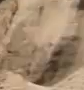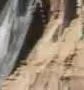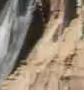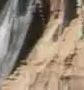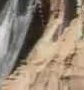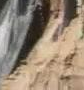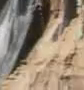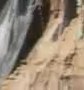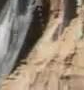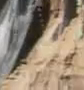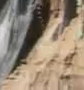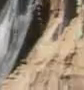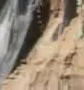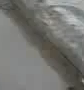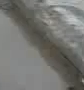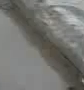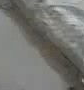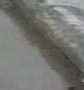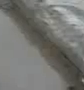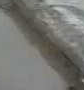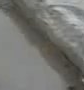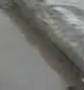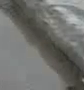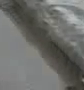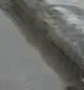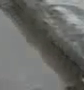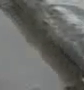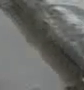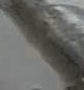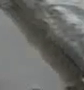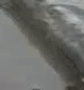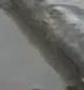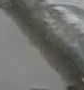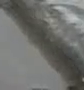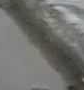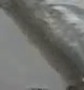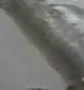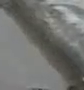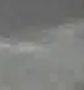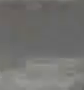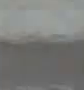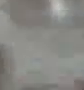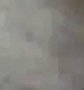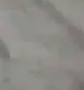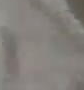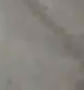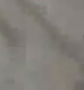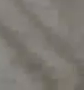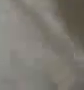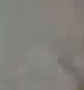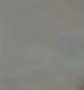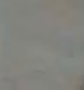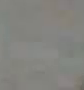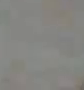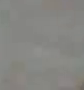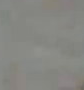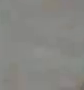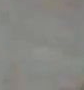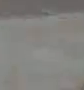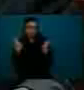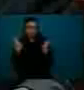afectan a nivel nacional, pero no se dijo nada del plan bacheo, pese a que esta institución ha recibido muchas críticas por el mal estado de las